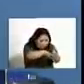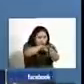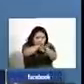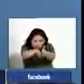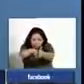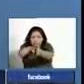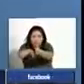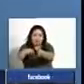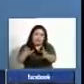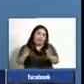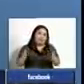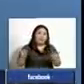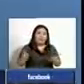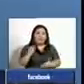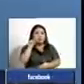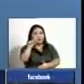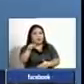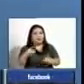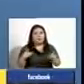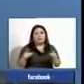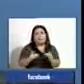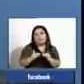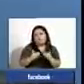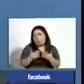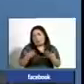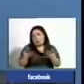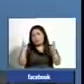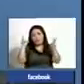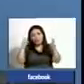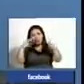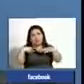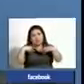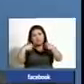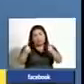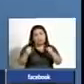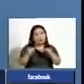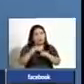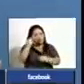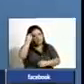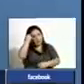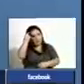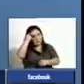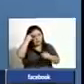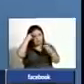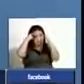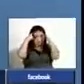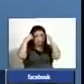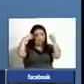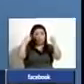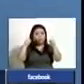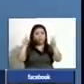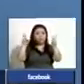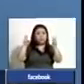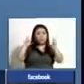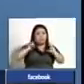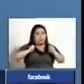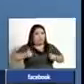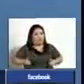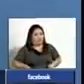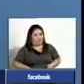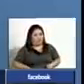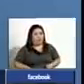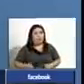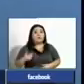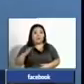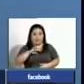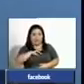Eso sería, digamos, que incluso un caso de salud pública, de salud mental, a nivel público, ¿no? La persona sí tiene